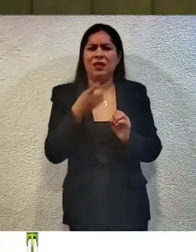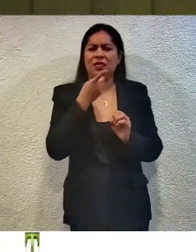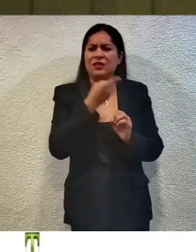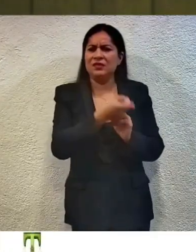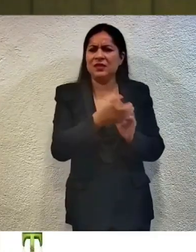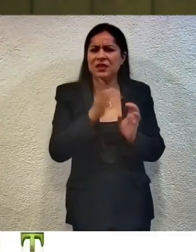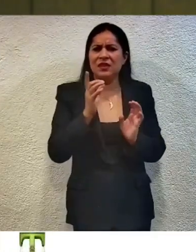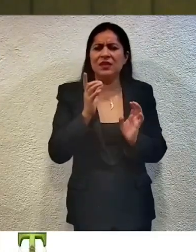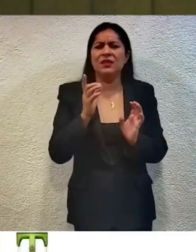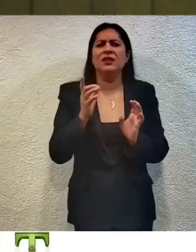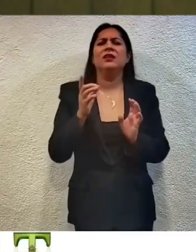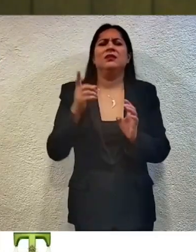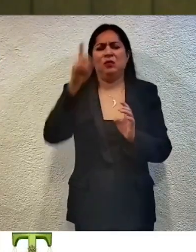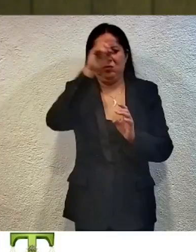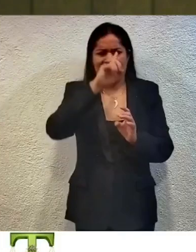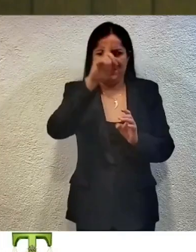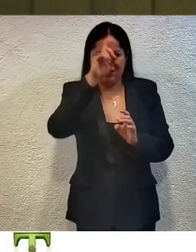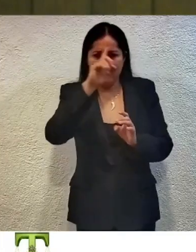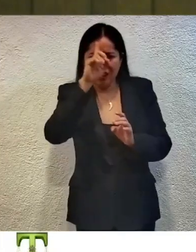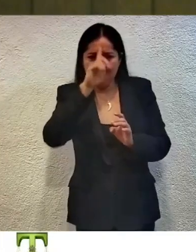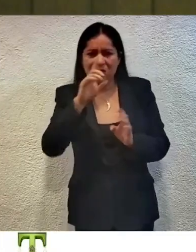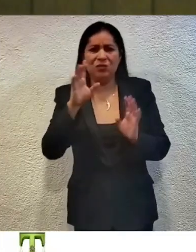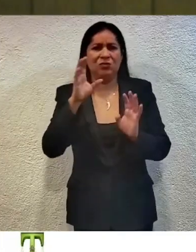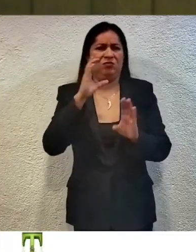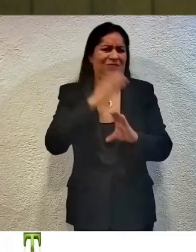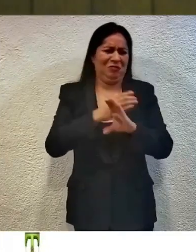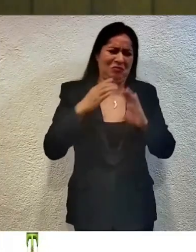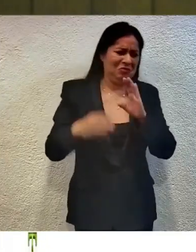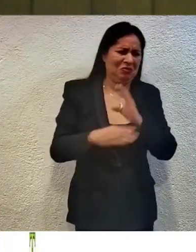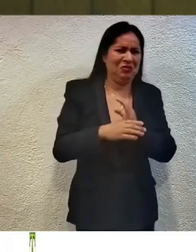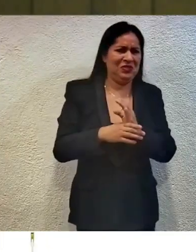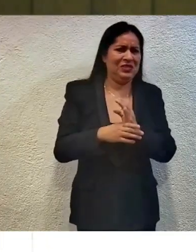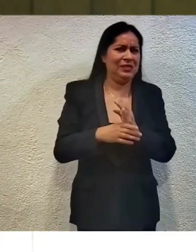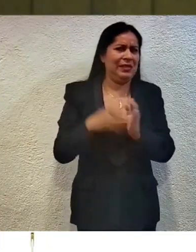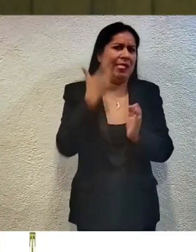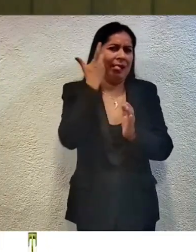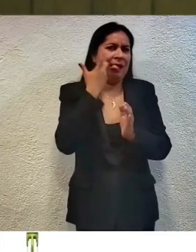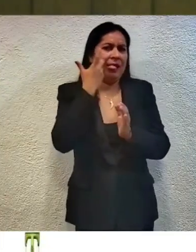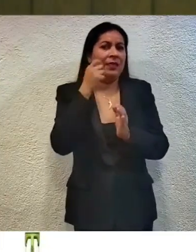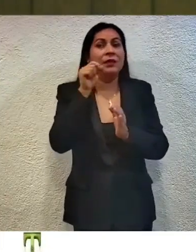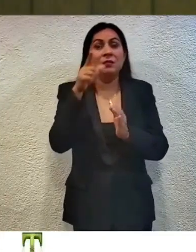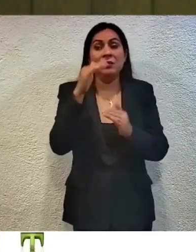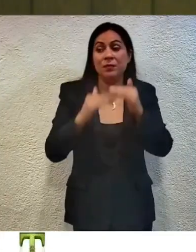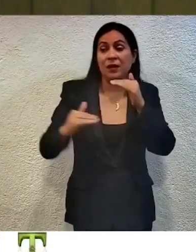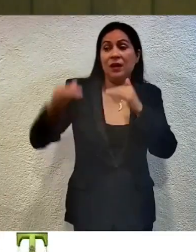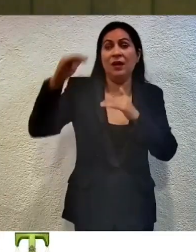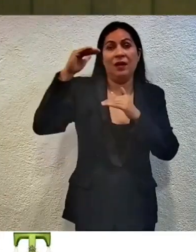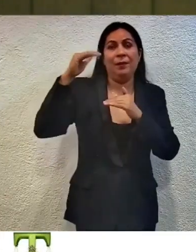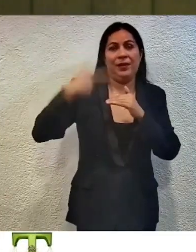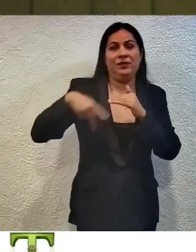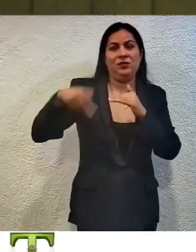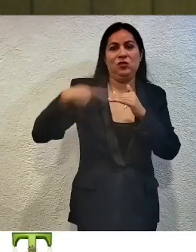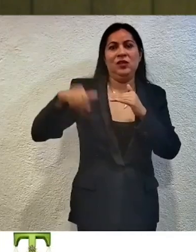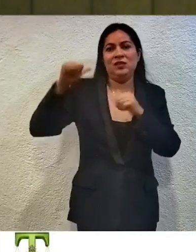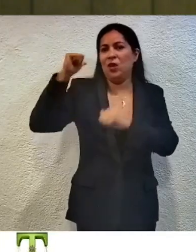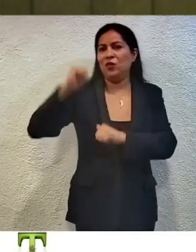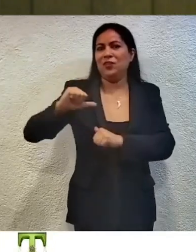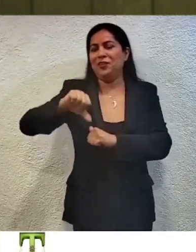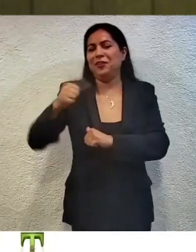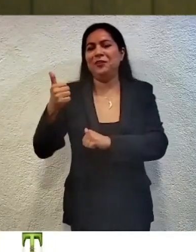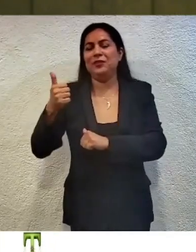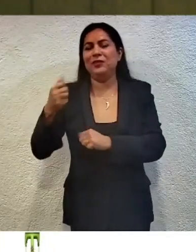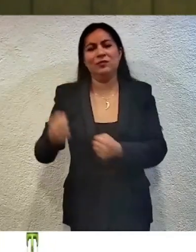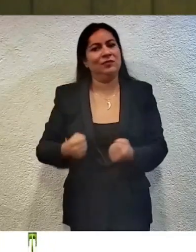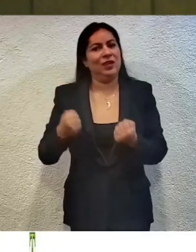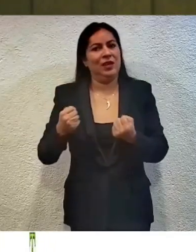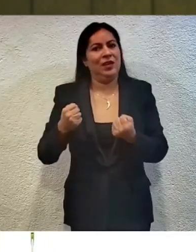instrucciones, sugerencias o insinuaciones provenientes de superiores jerárquicos de otros poderes del